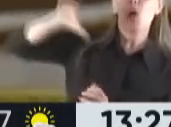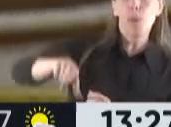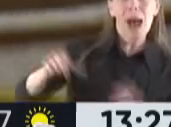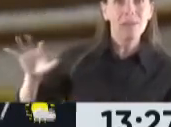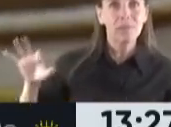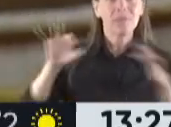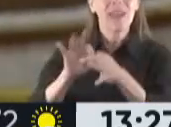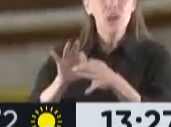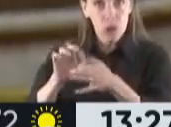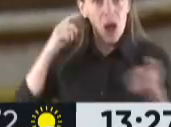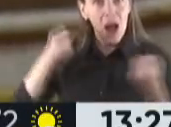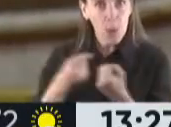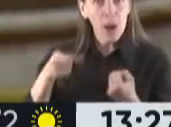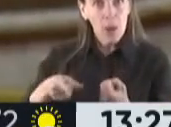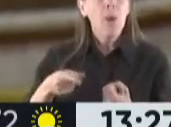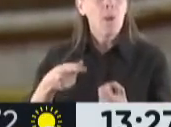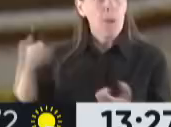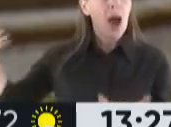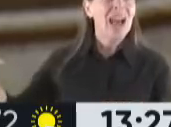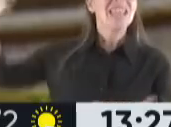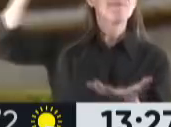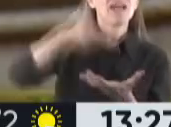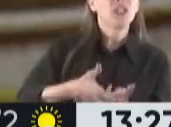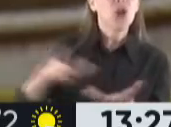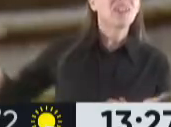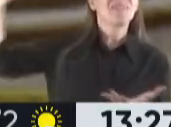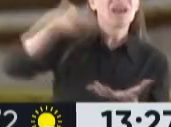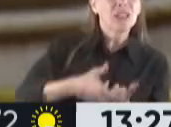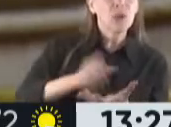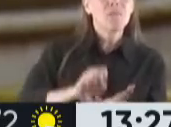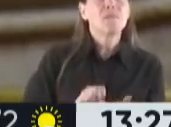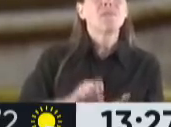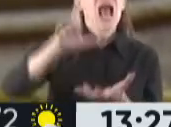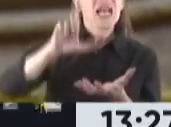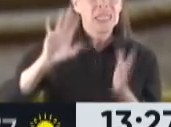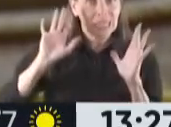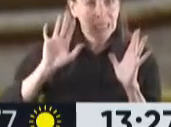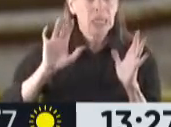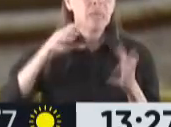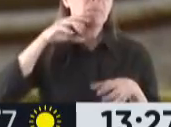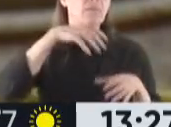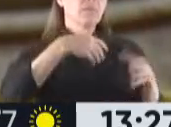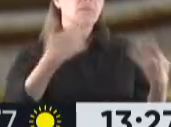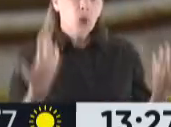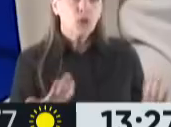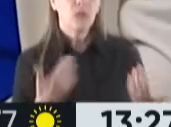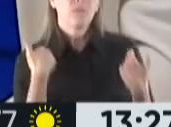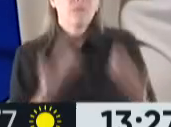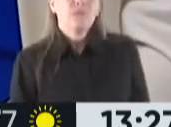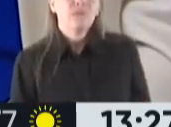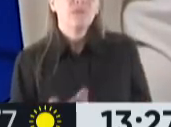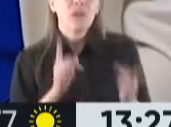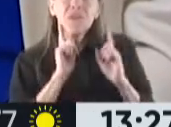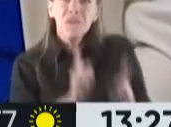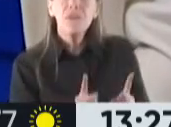que haya flujos de inversión mayores, inversión en infraestructura de alta calidad y sostenible que